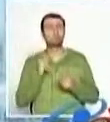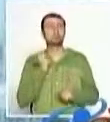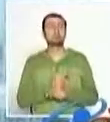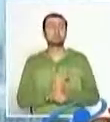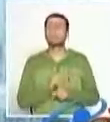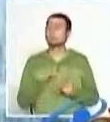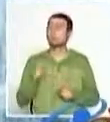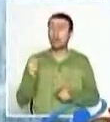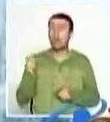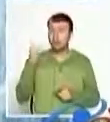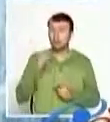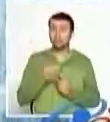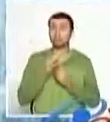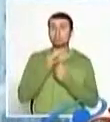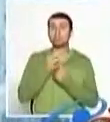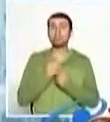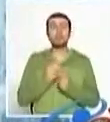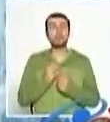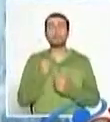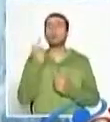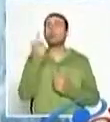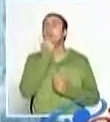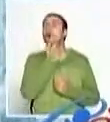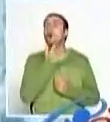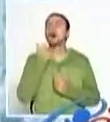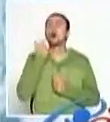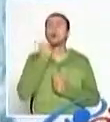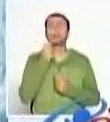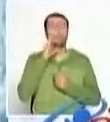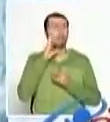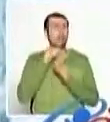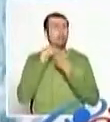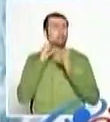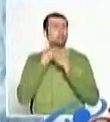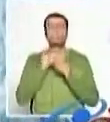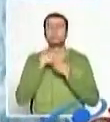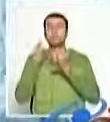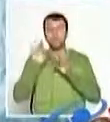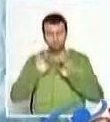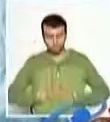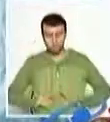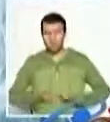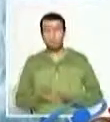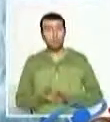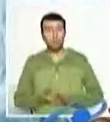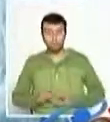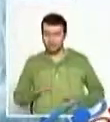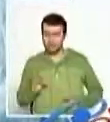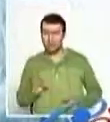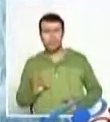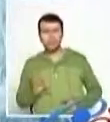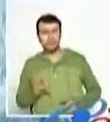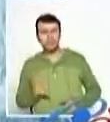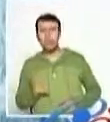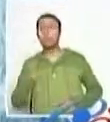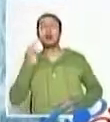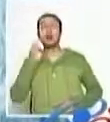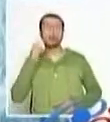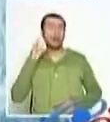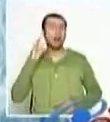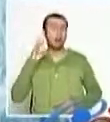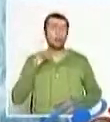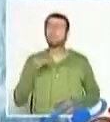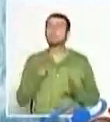fundamental, las mucosas son una sola, porque la mucosa es una sola, la mucosa digestiva, la mucosa bucal, son de la misma familia,